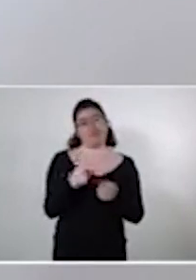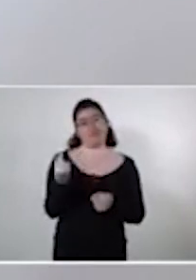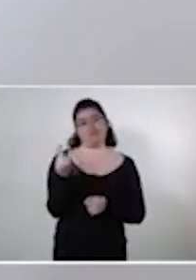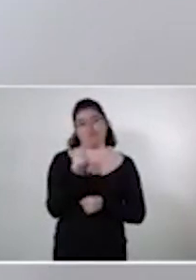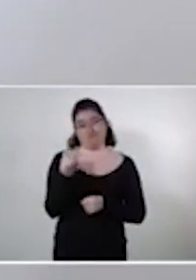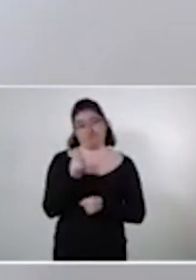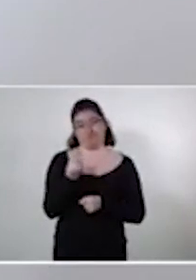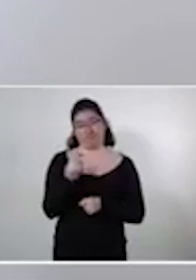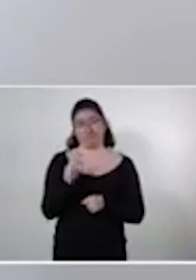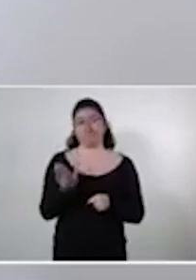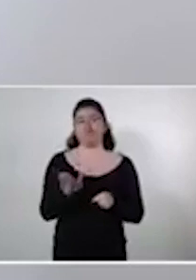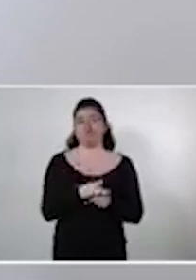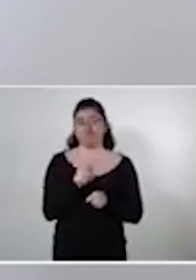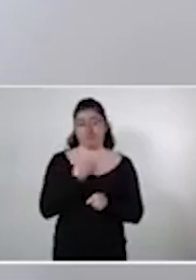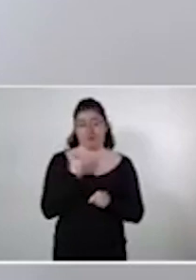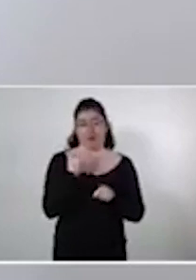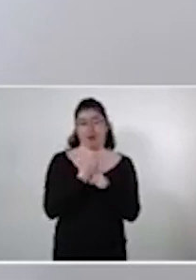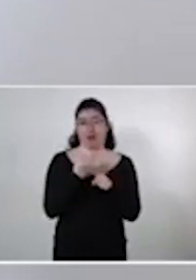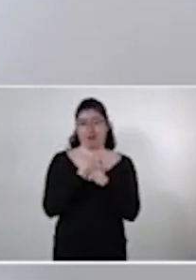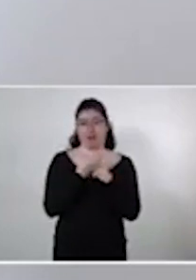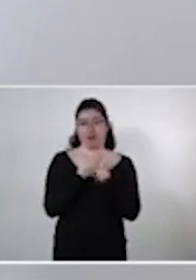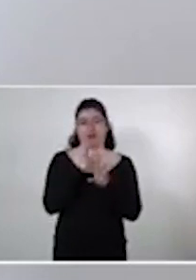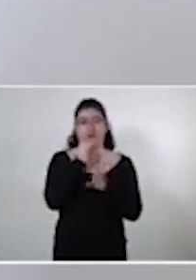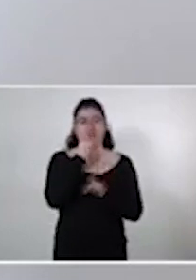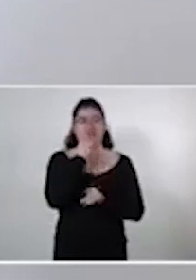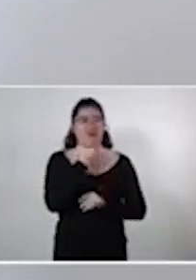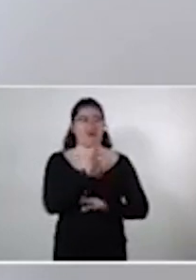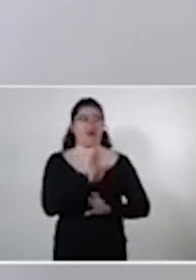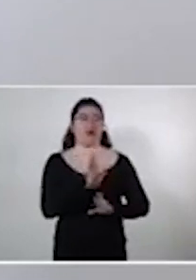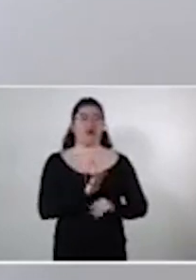que esta manera de descalificar sin